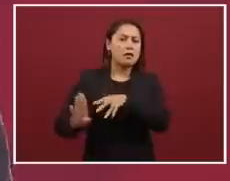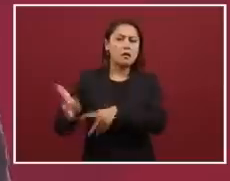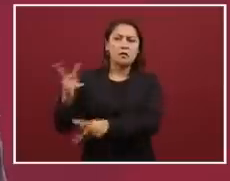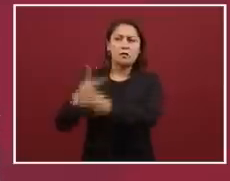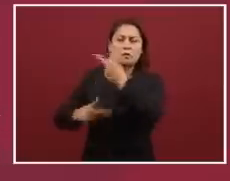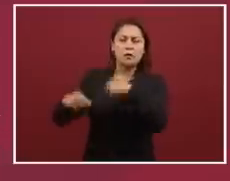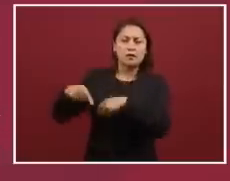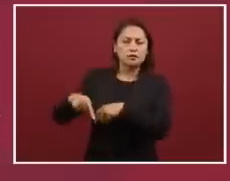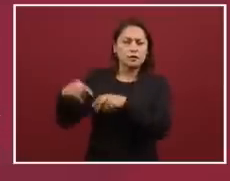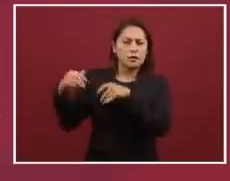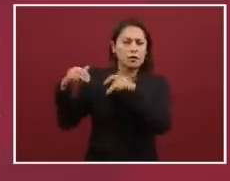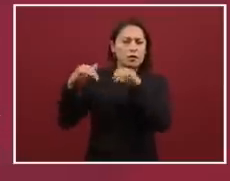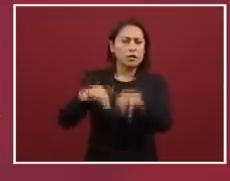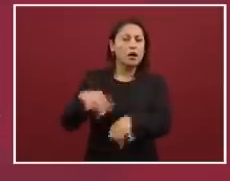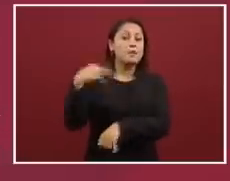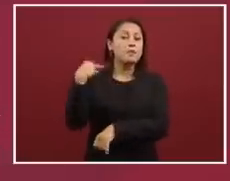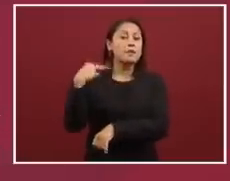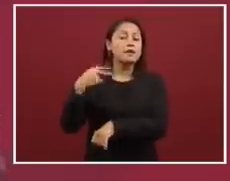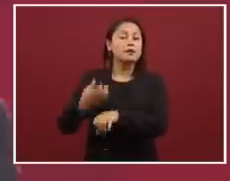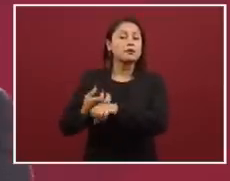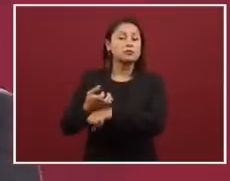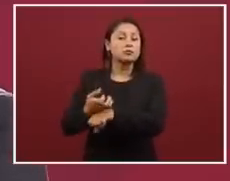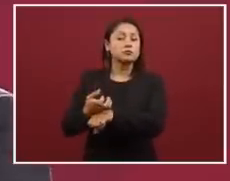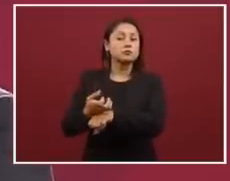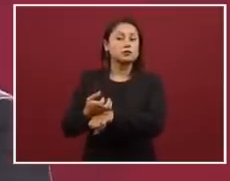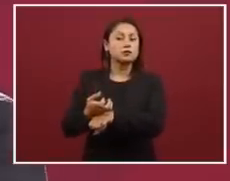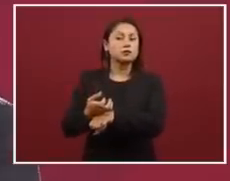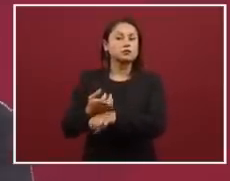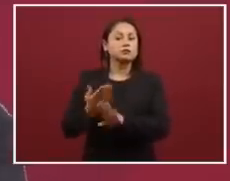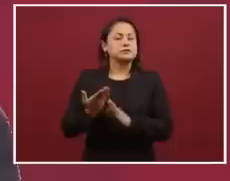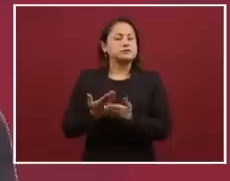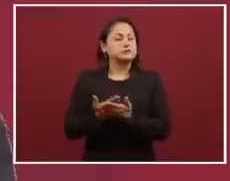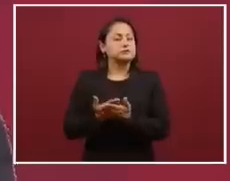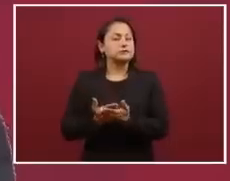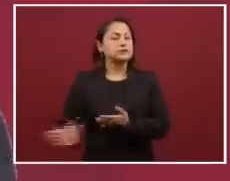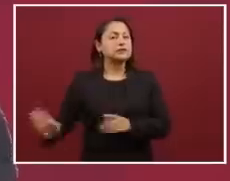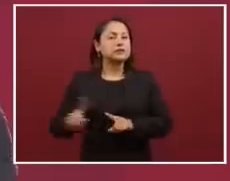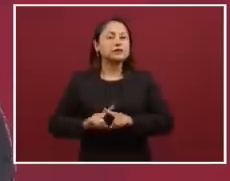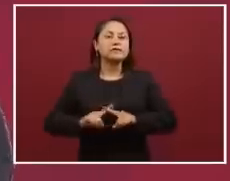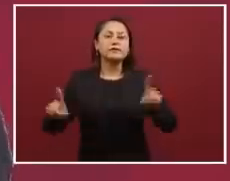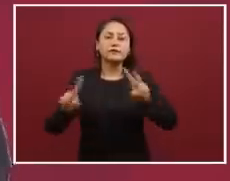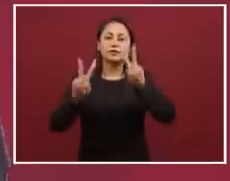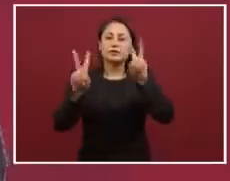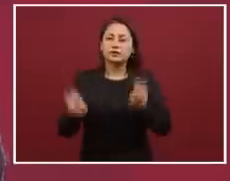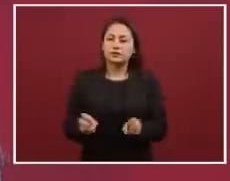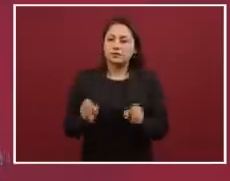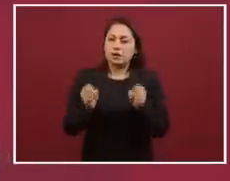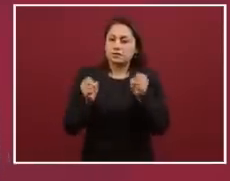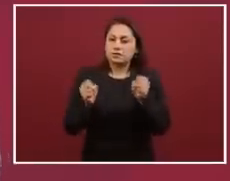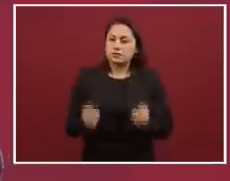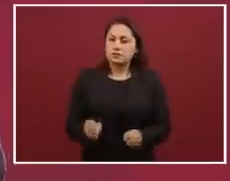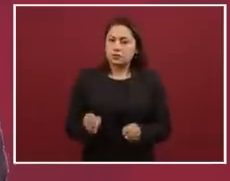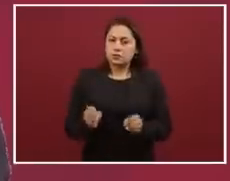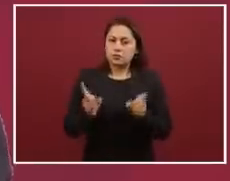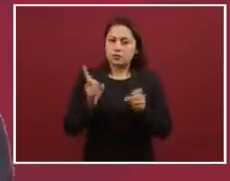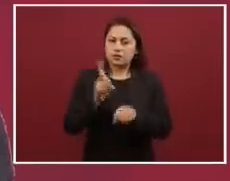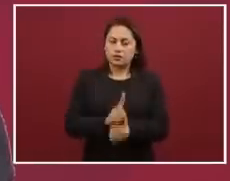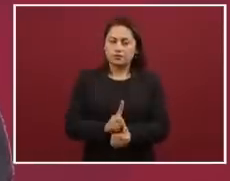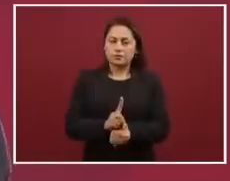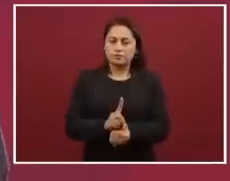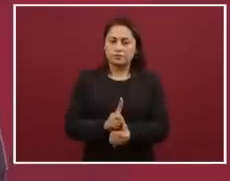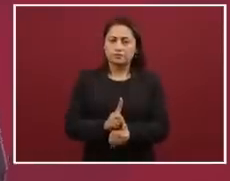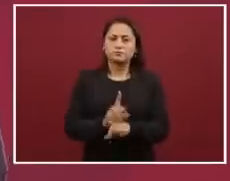Veracruz, queremos impedir que se mezcle con las cuestiones de inseguridad. Por eso es importante